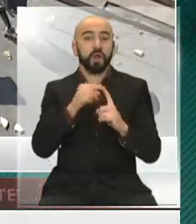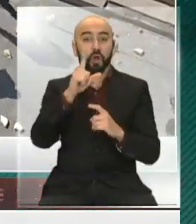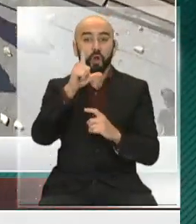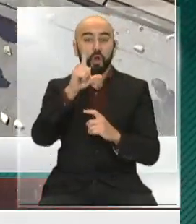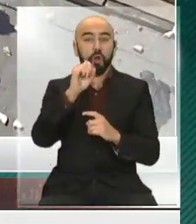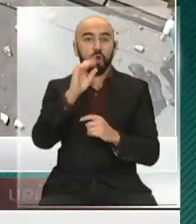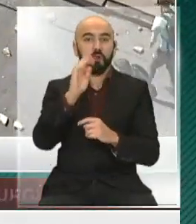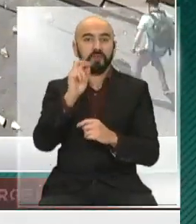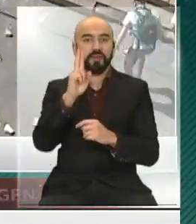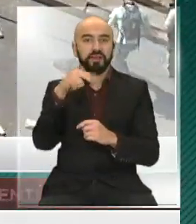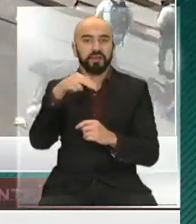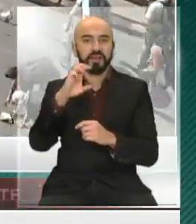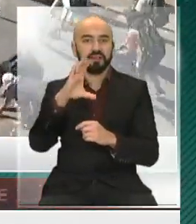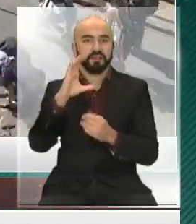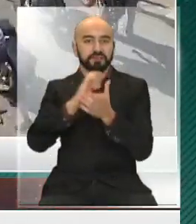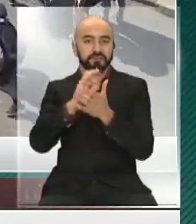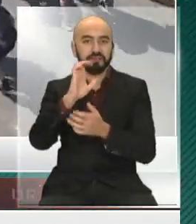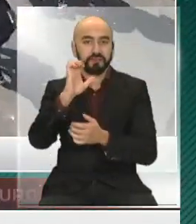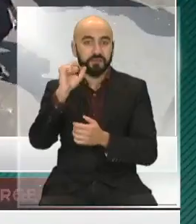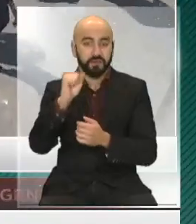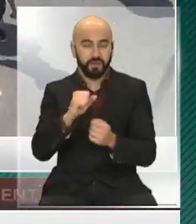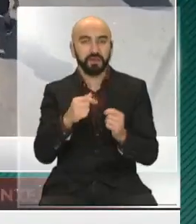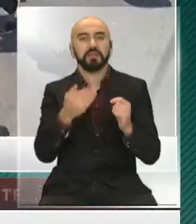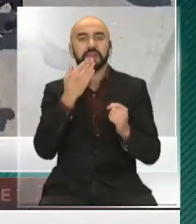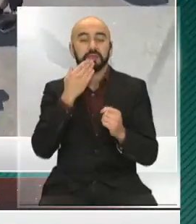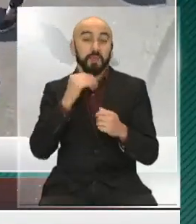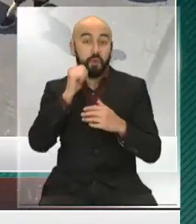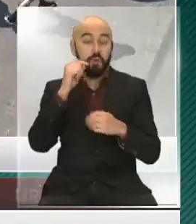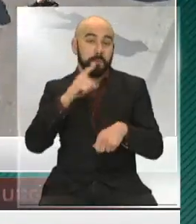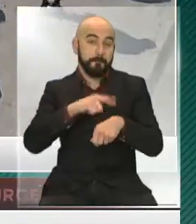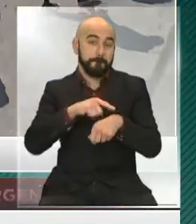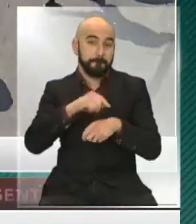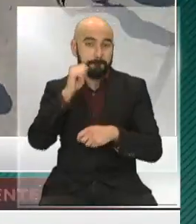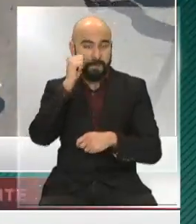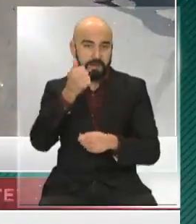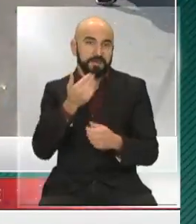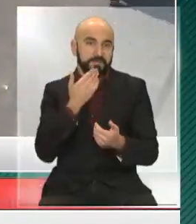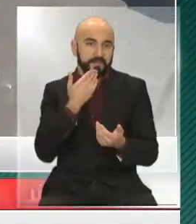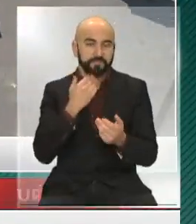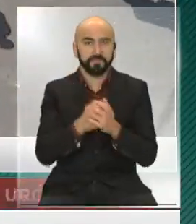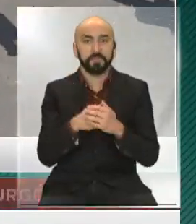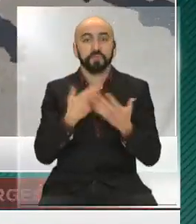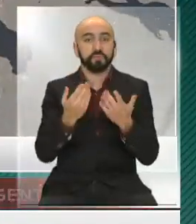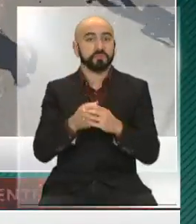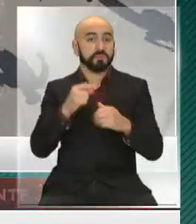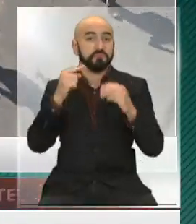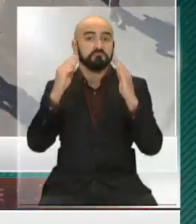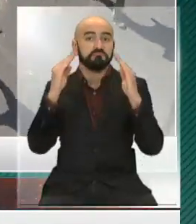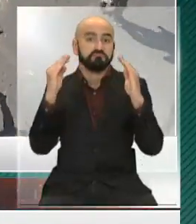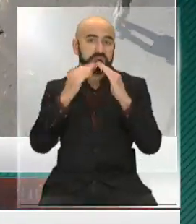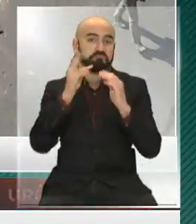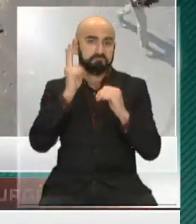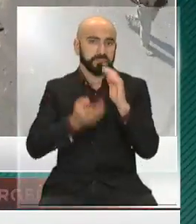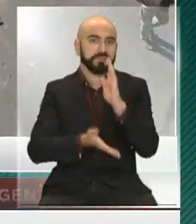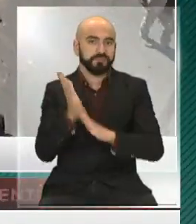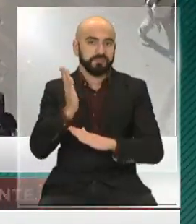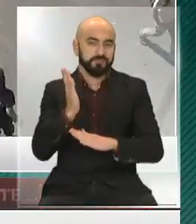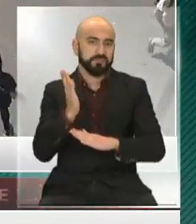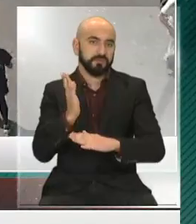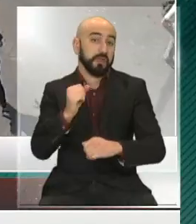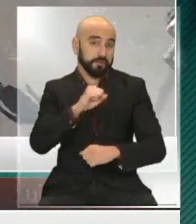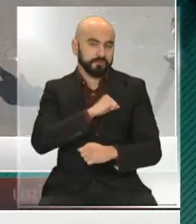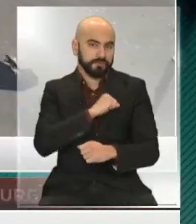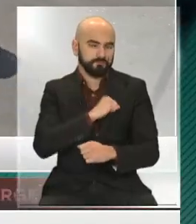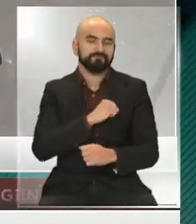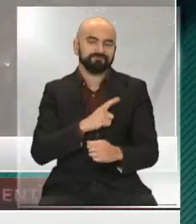el horario de mañana exactamente lo que queda entonces a partir de las 20 horas en santiago toque de queda